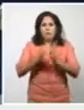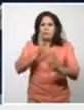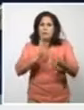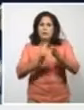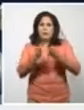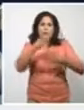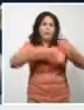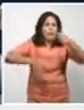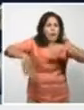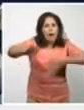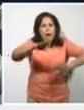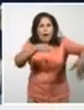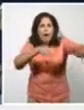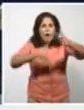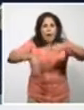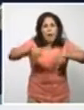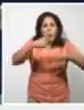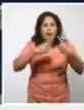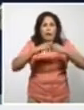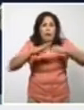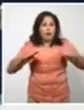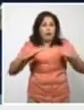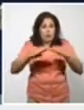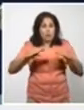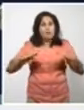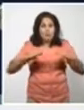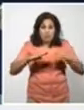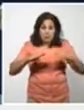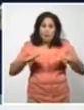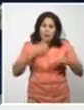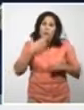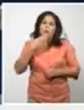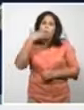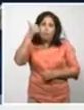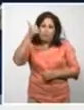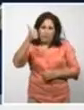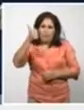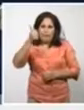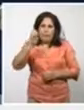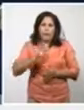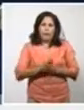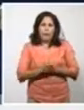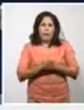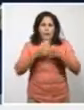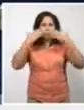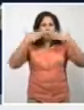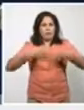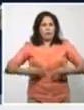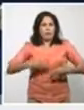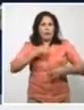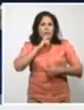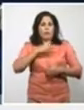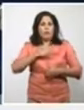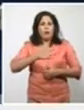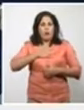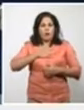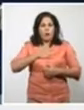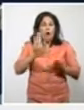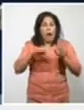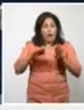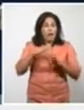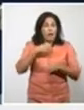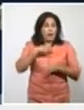nadar, o sea, hacer algunos ejercicios que pueden mejorar esta dificultad respiratoria, que a veces queda